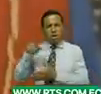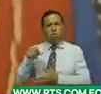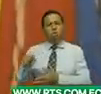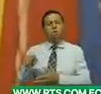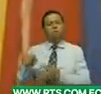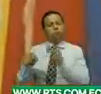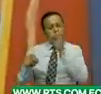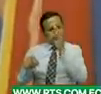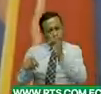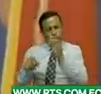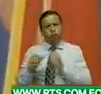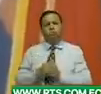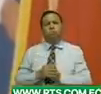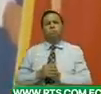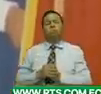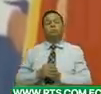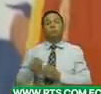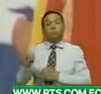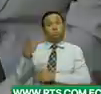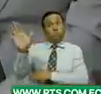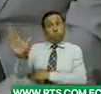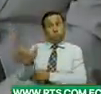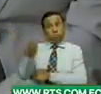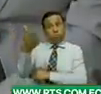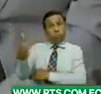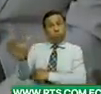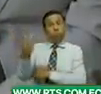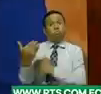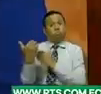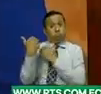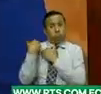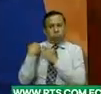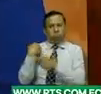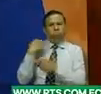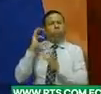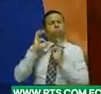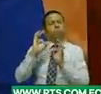magnífica estudiante. Todo abanderada, todo muy bien.